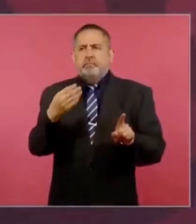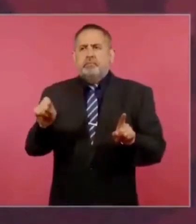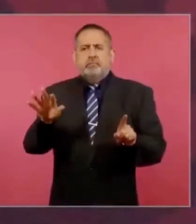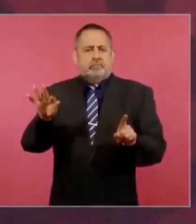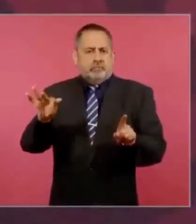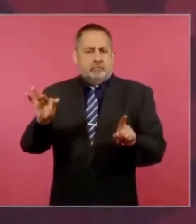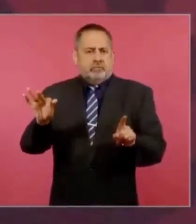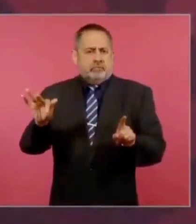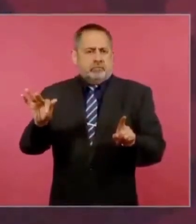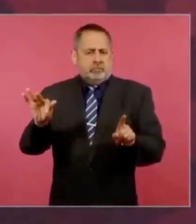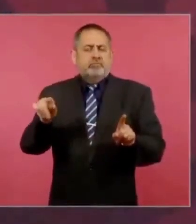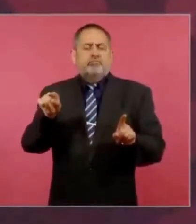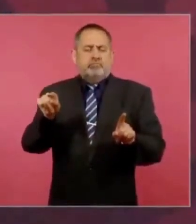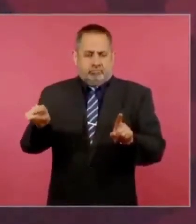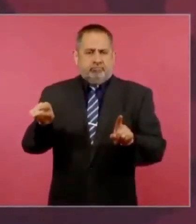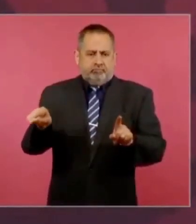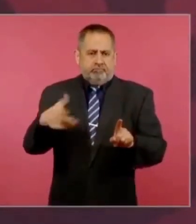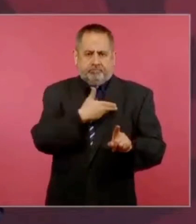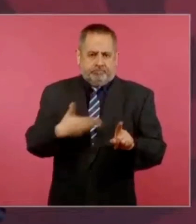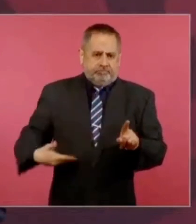1940.